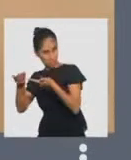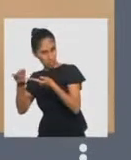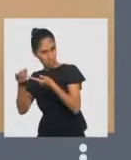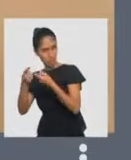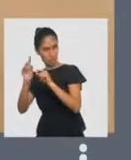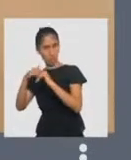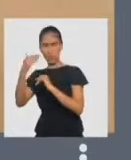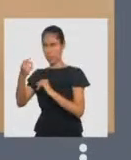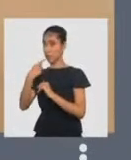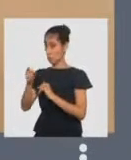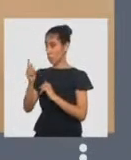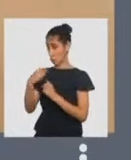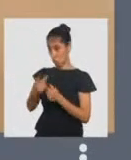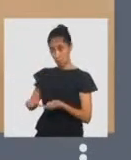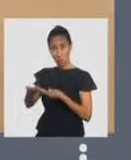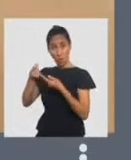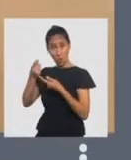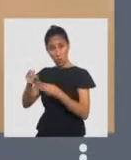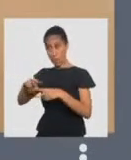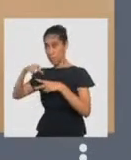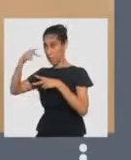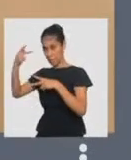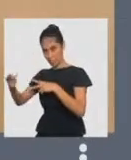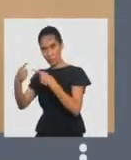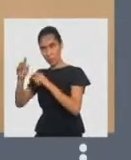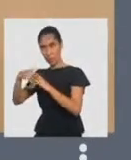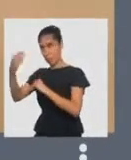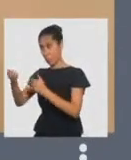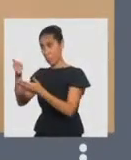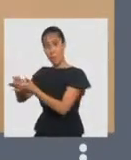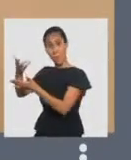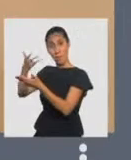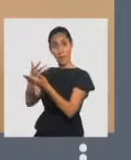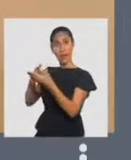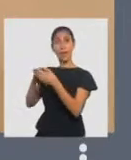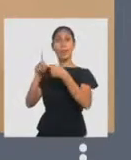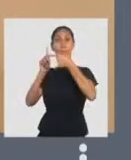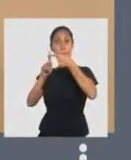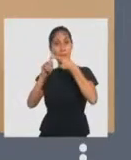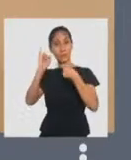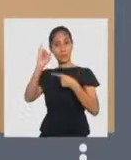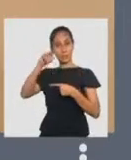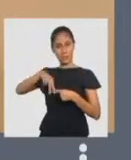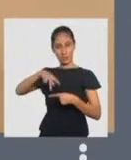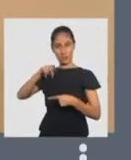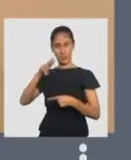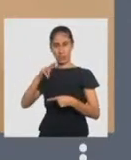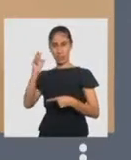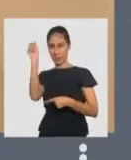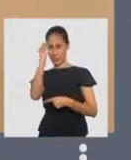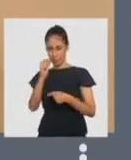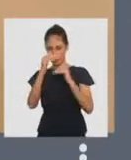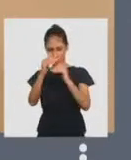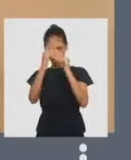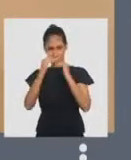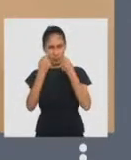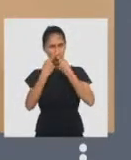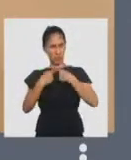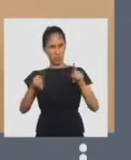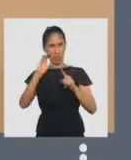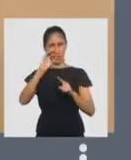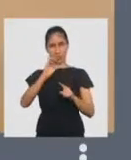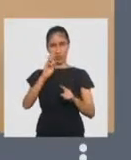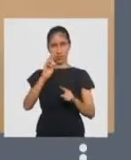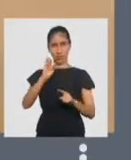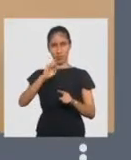devuelto luego del tiempo pactado con su respectivo interés. En cambio, un crédito es